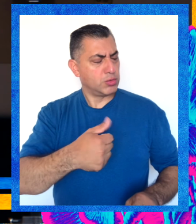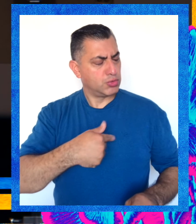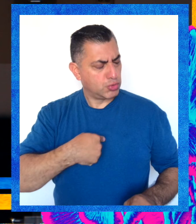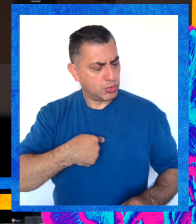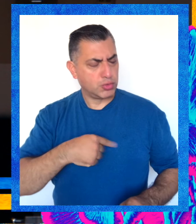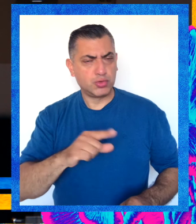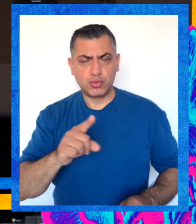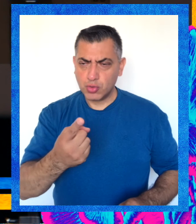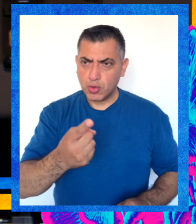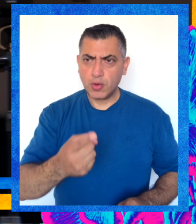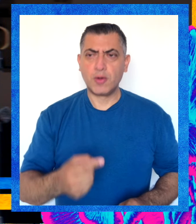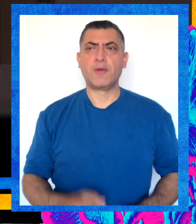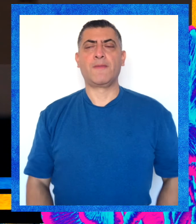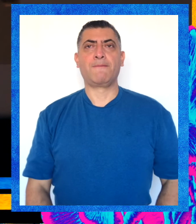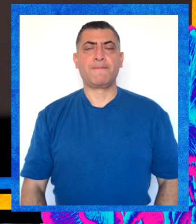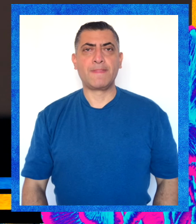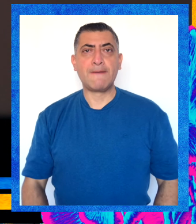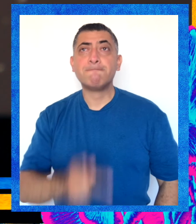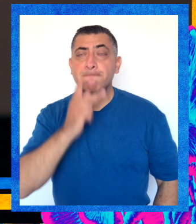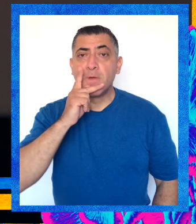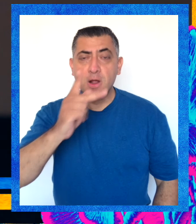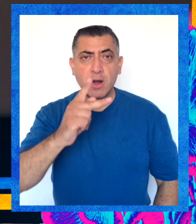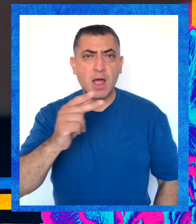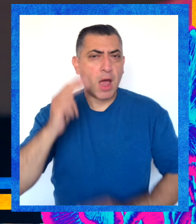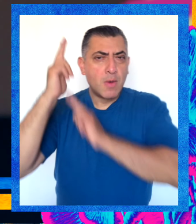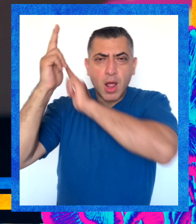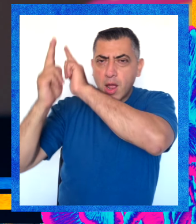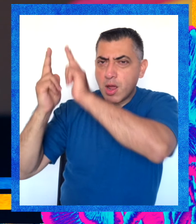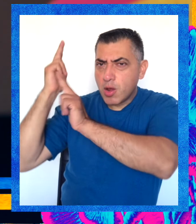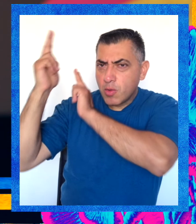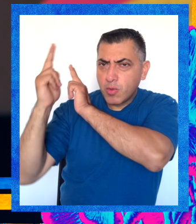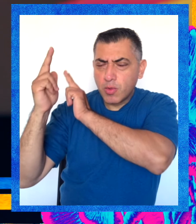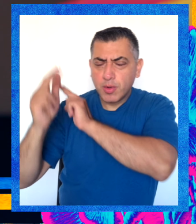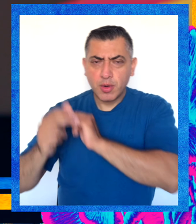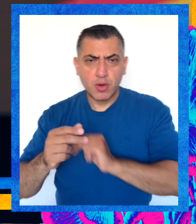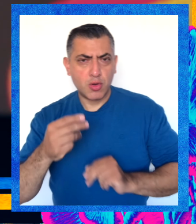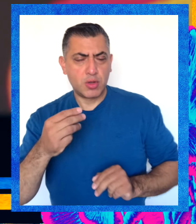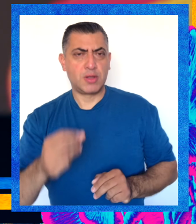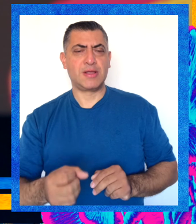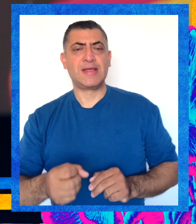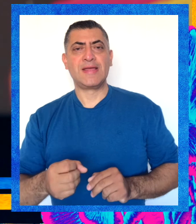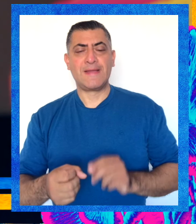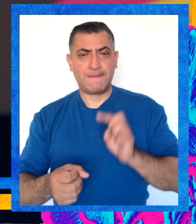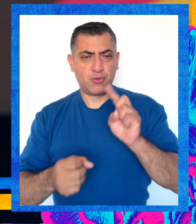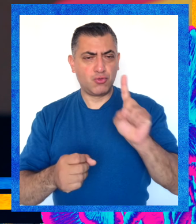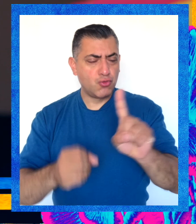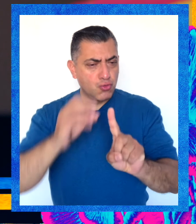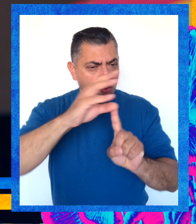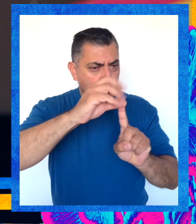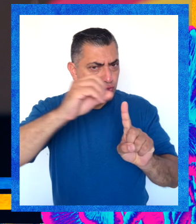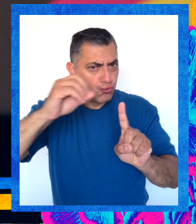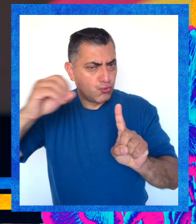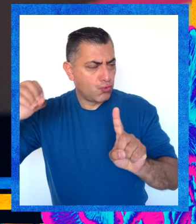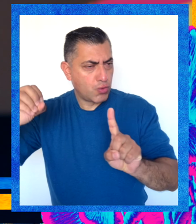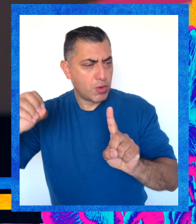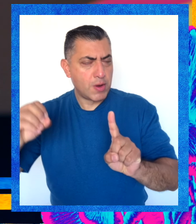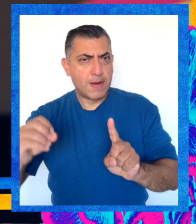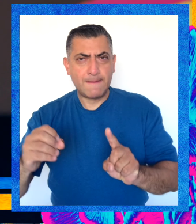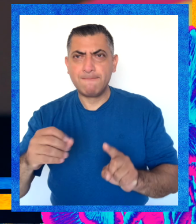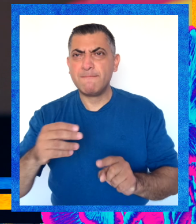que es el treta grama precisamente hebreo de estas cuatro vocales en hebreo completamente impronunciables